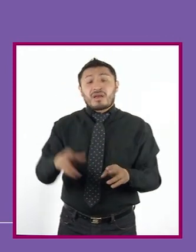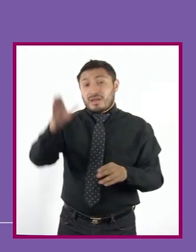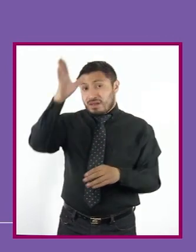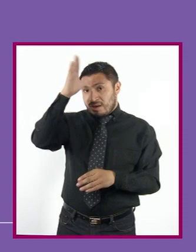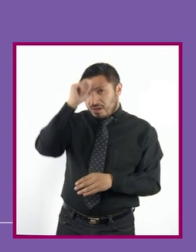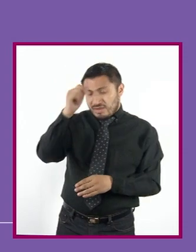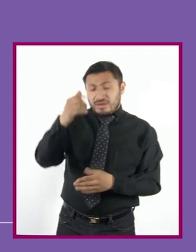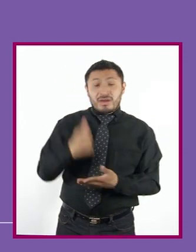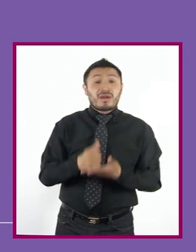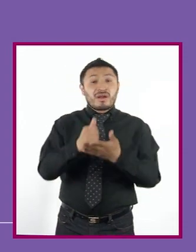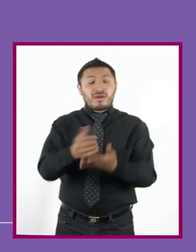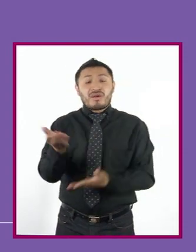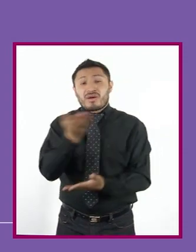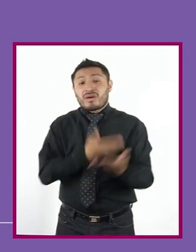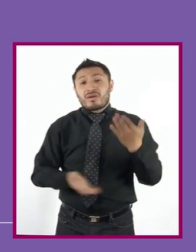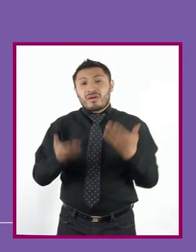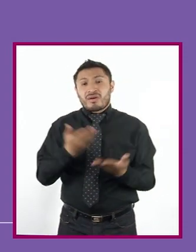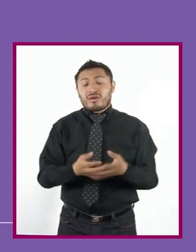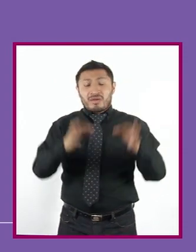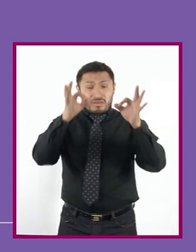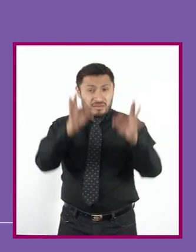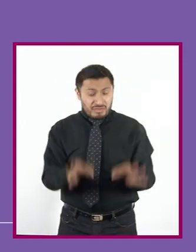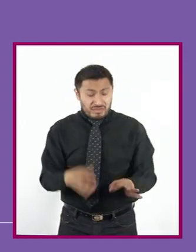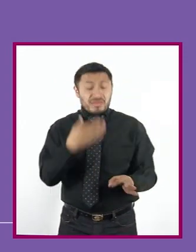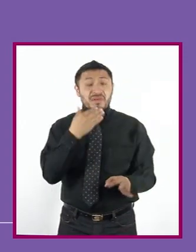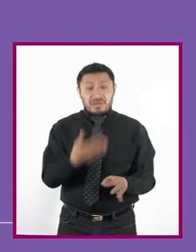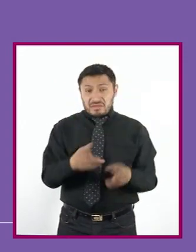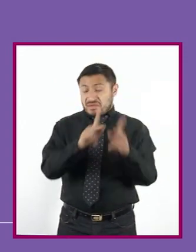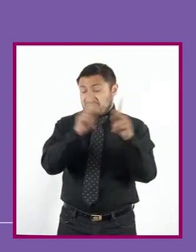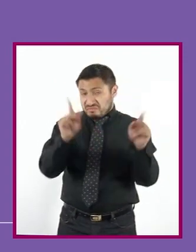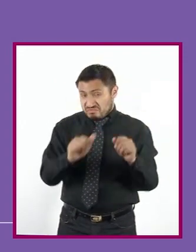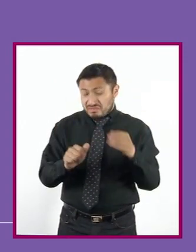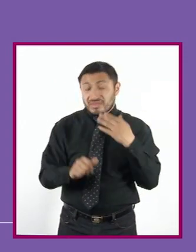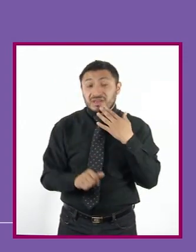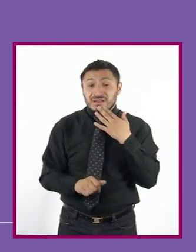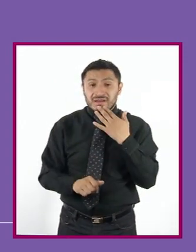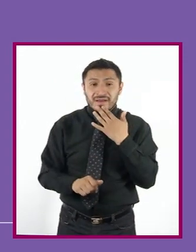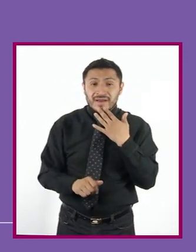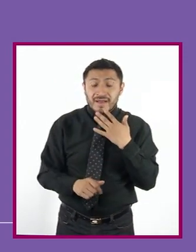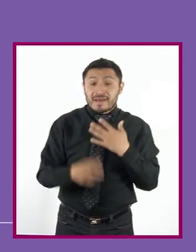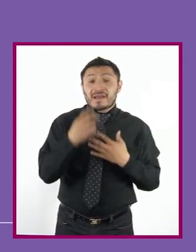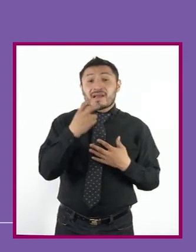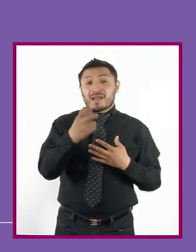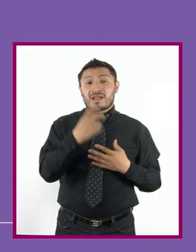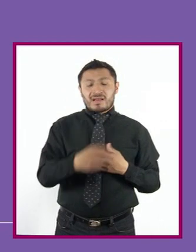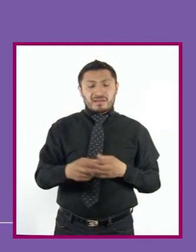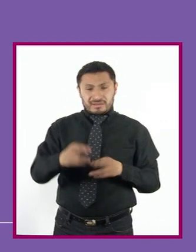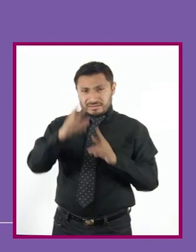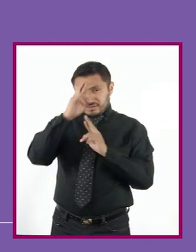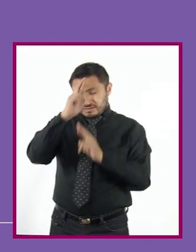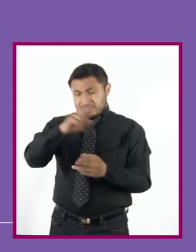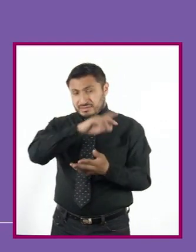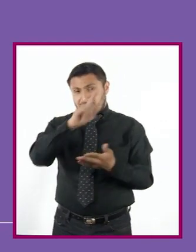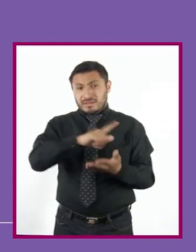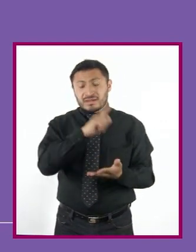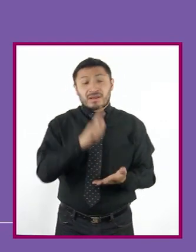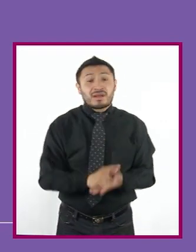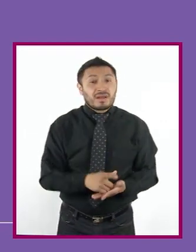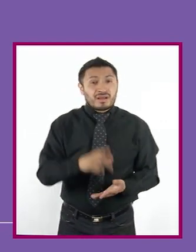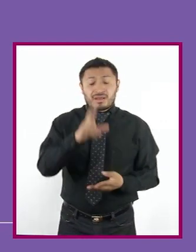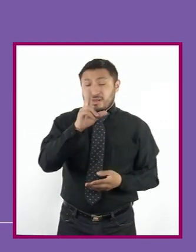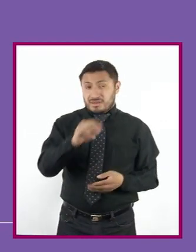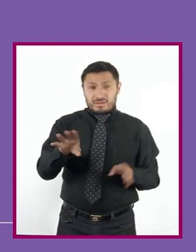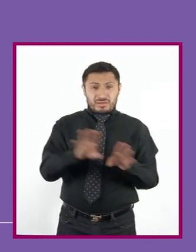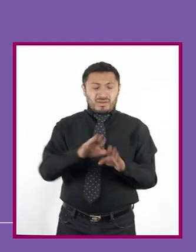nos permiten convivir de manera satisfactoria y armónica. Este apego a la legalidad no es algo que surge por